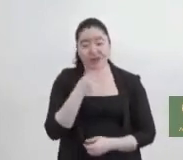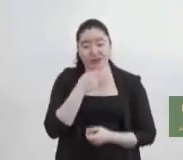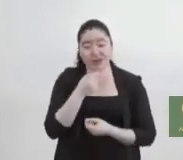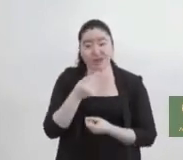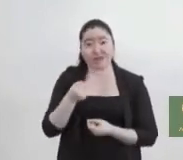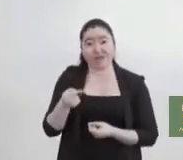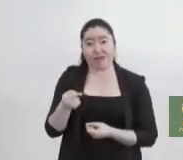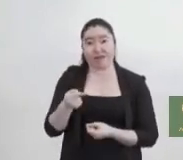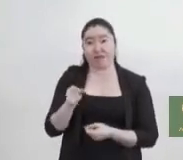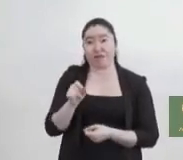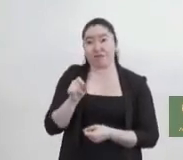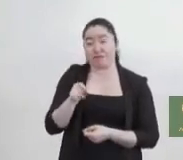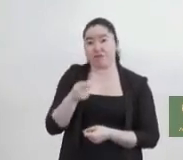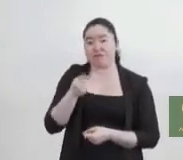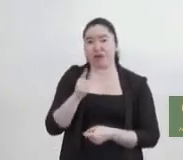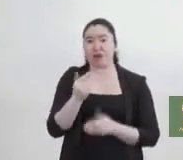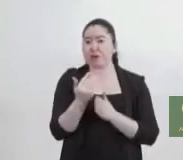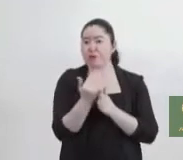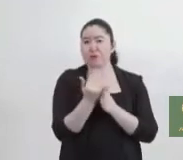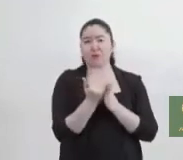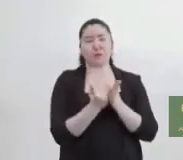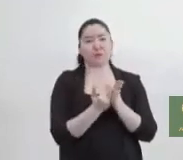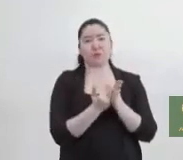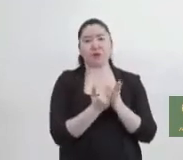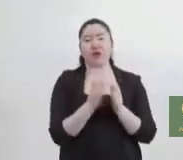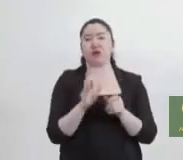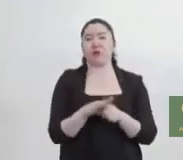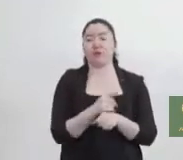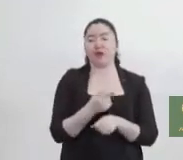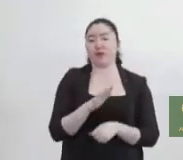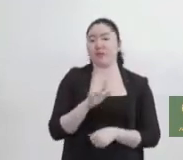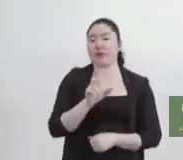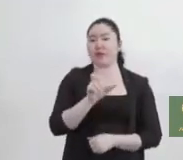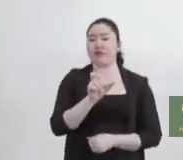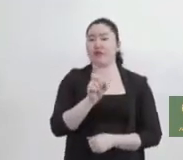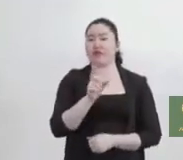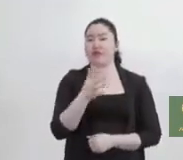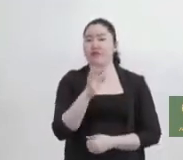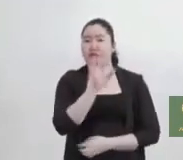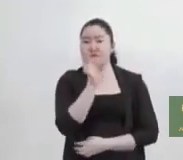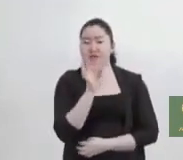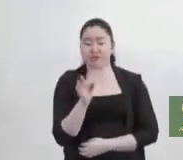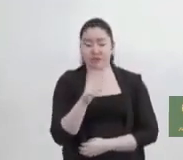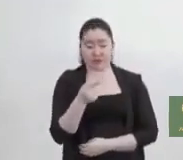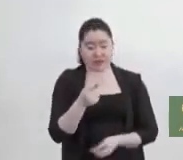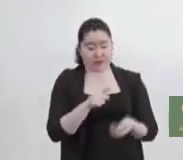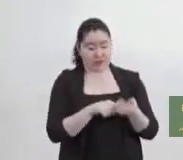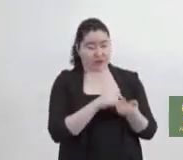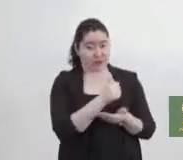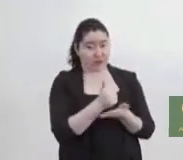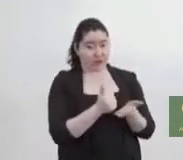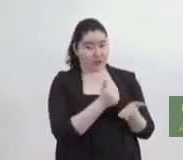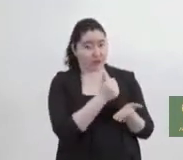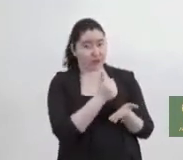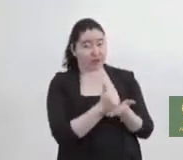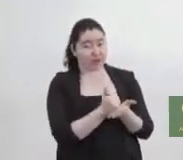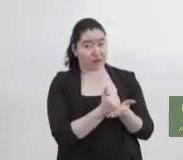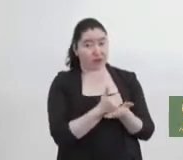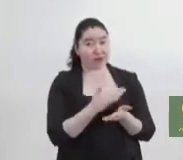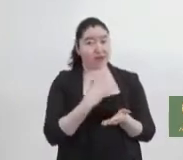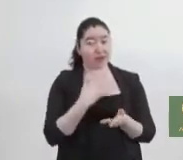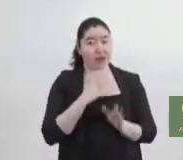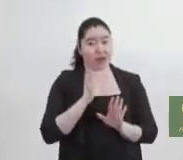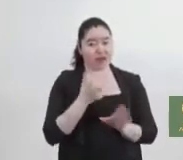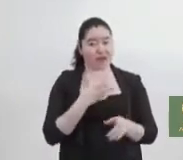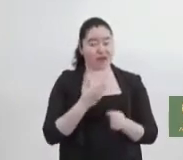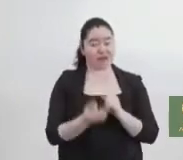mucho la probabilidad, dado que cerca del 35% en la ciudad ya tiene